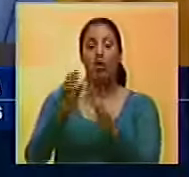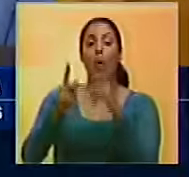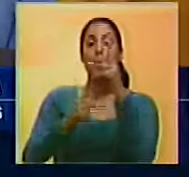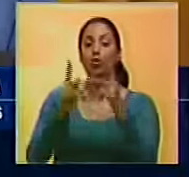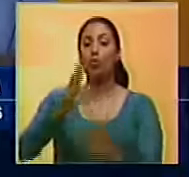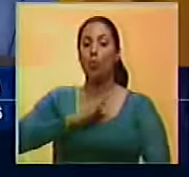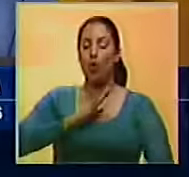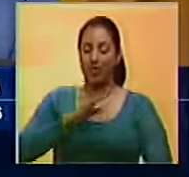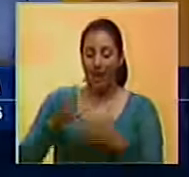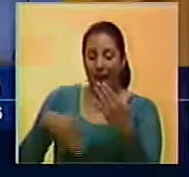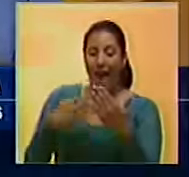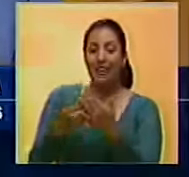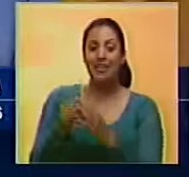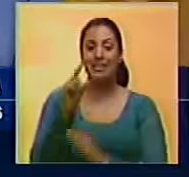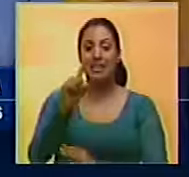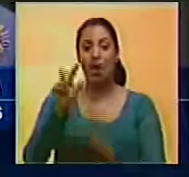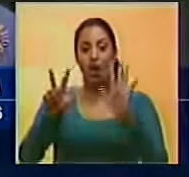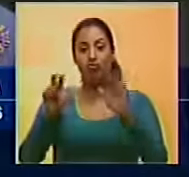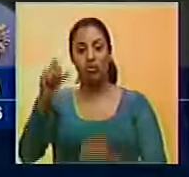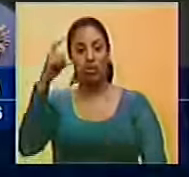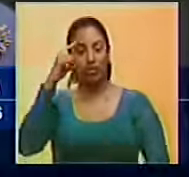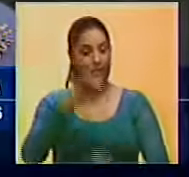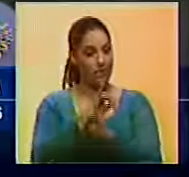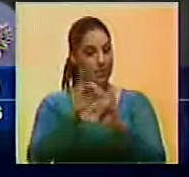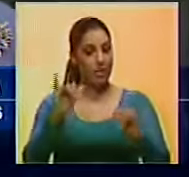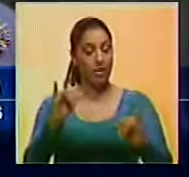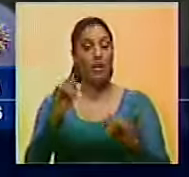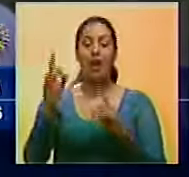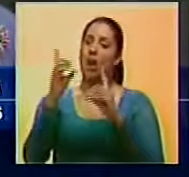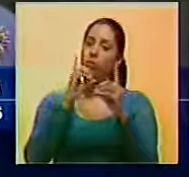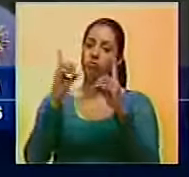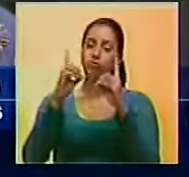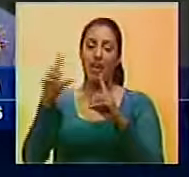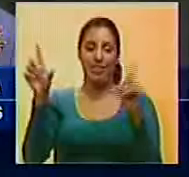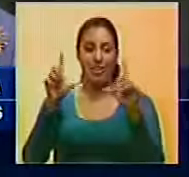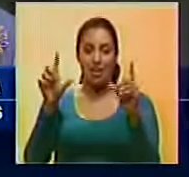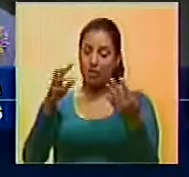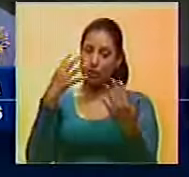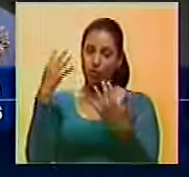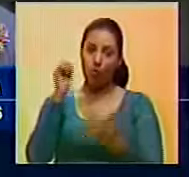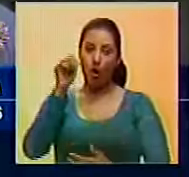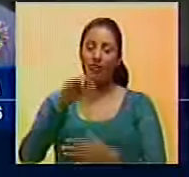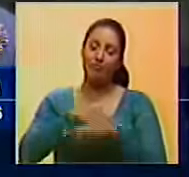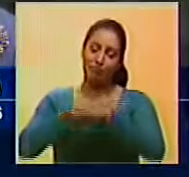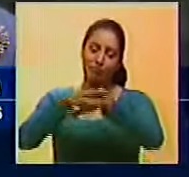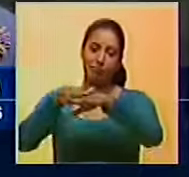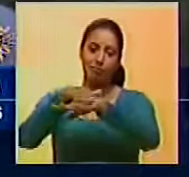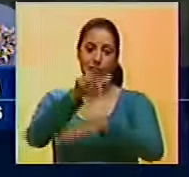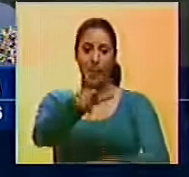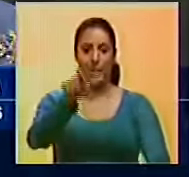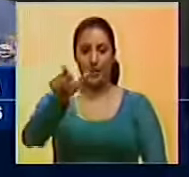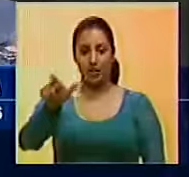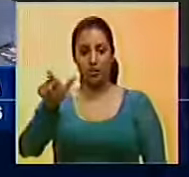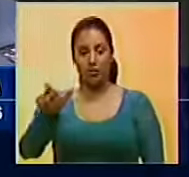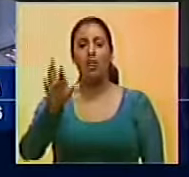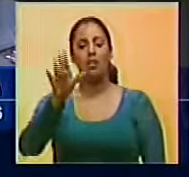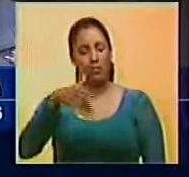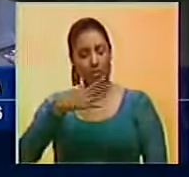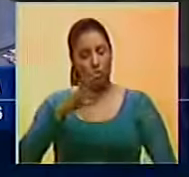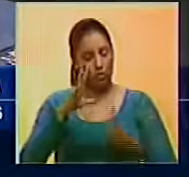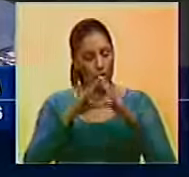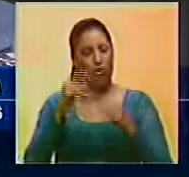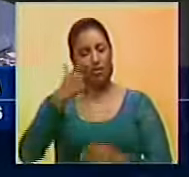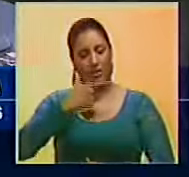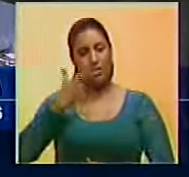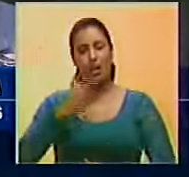proceso que podría durar hasta 180 días. En un discurso televisivo, la mandataria se disculpó con los ciudadanos y aseguró que toma